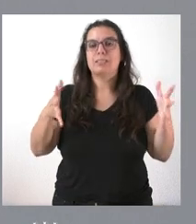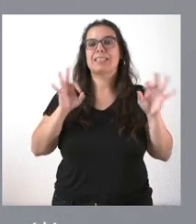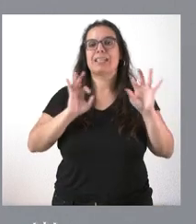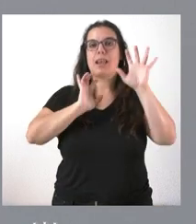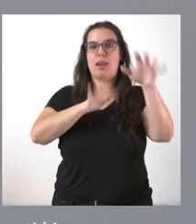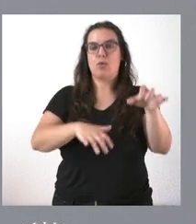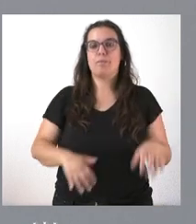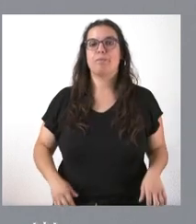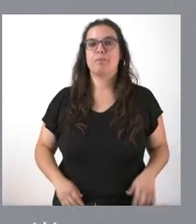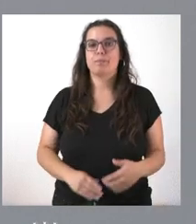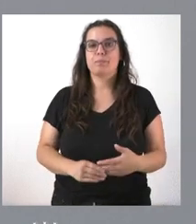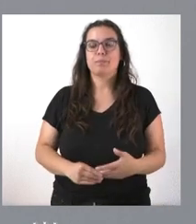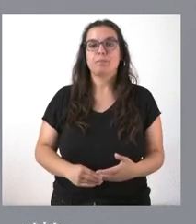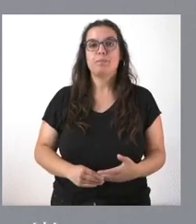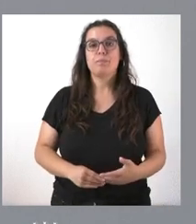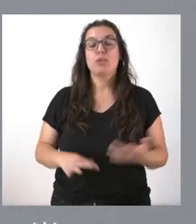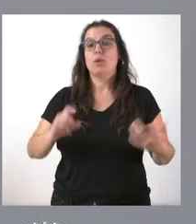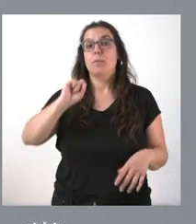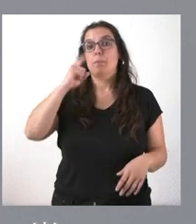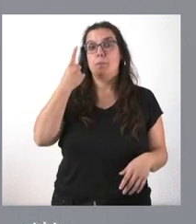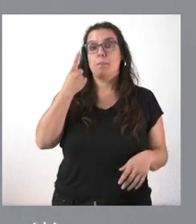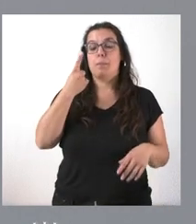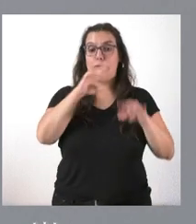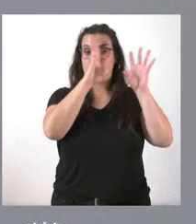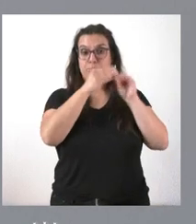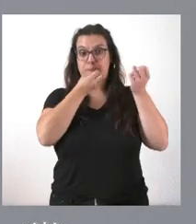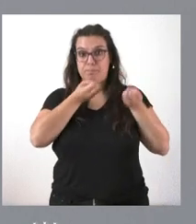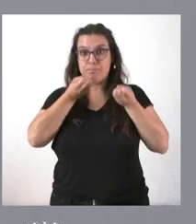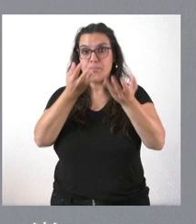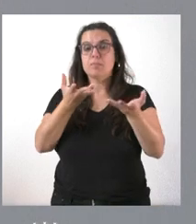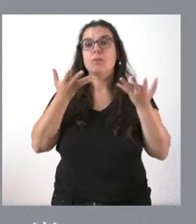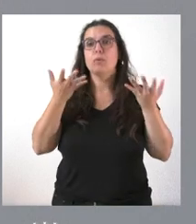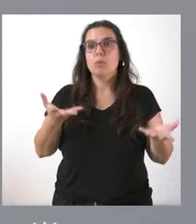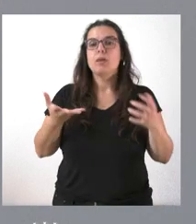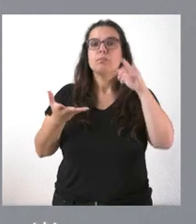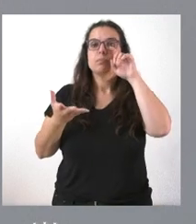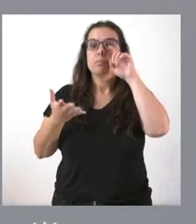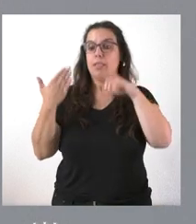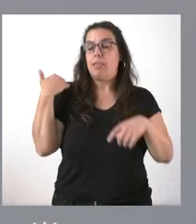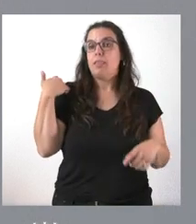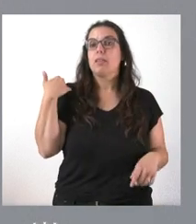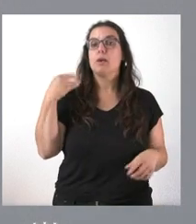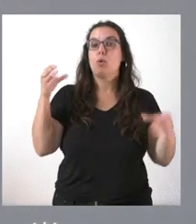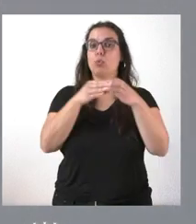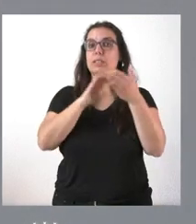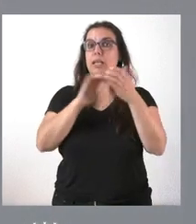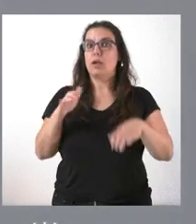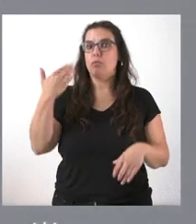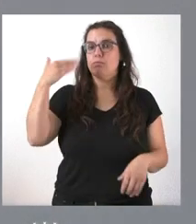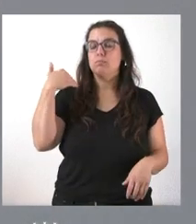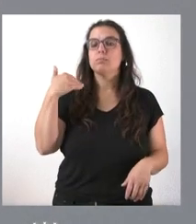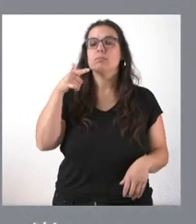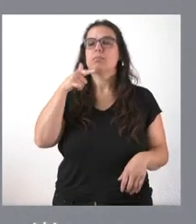por tanto el primer mensaje que se deriva de todo ello Es que tuvo mucho sentido en su momento por parte de la junta de Castilla y león